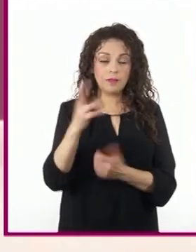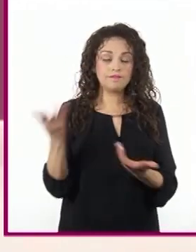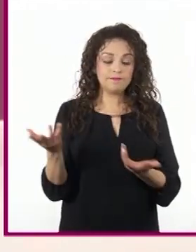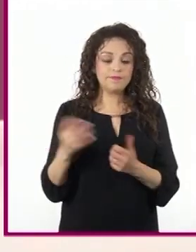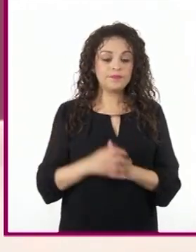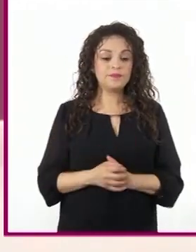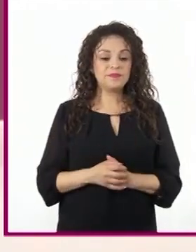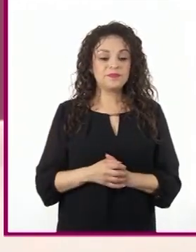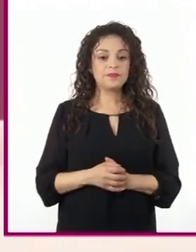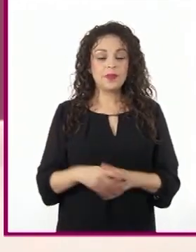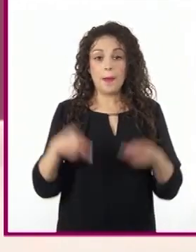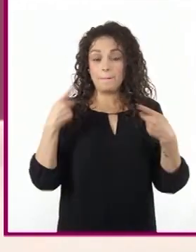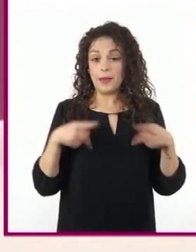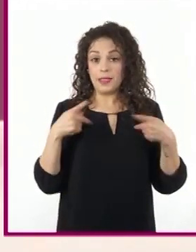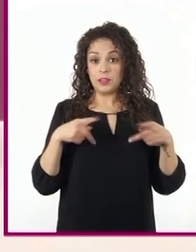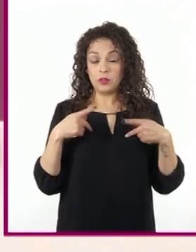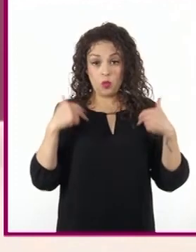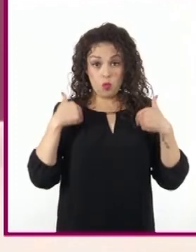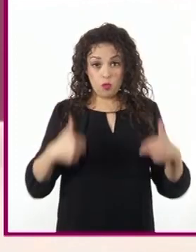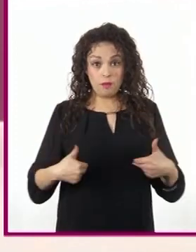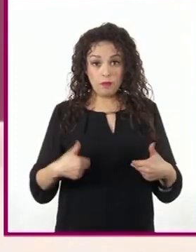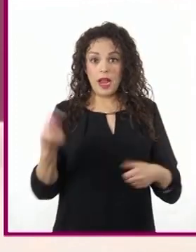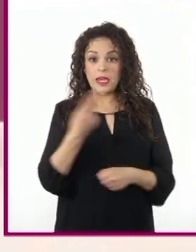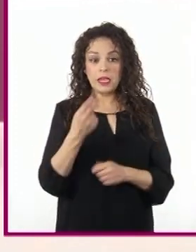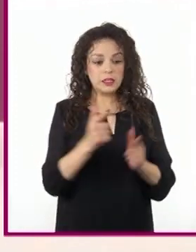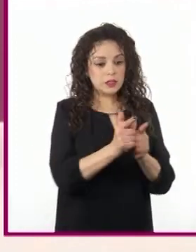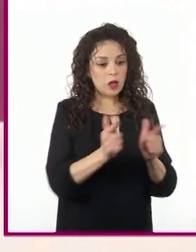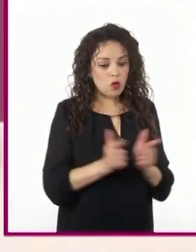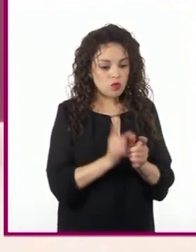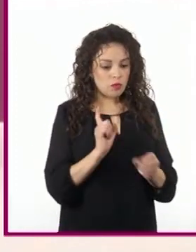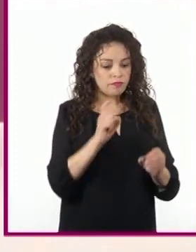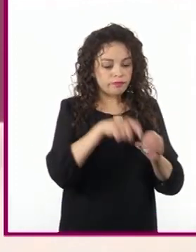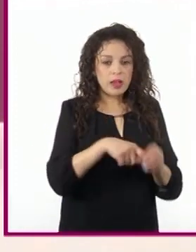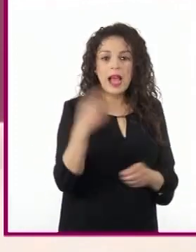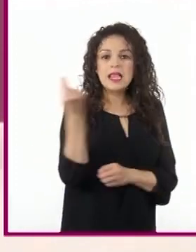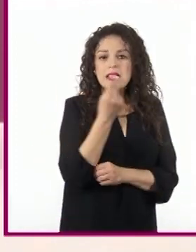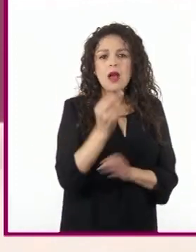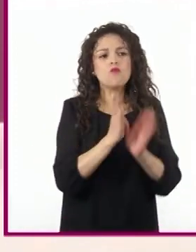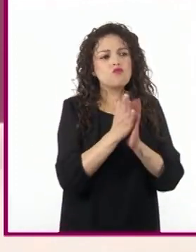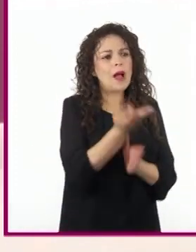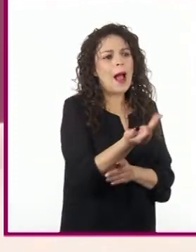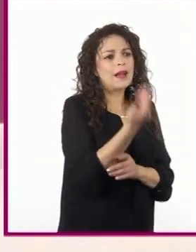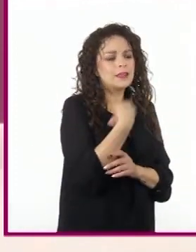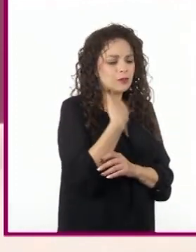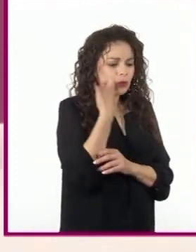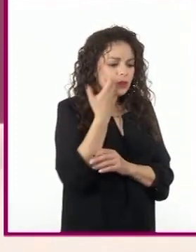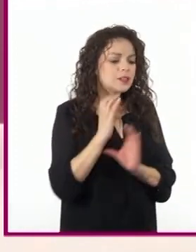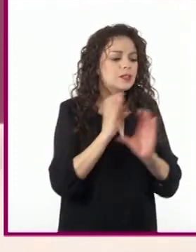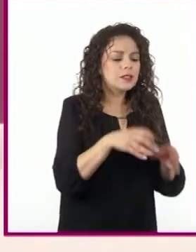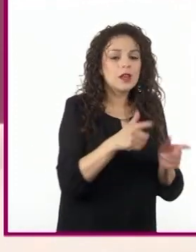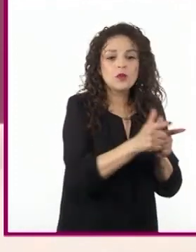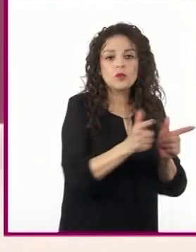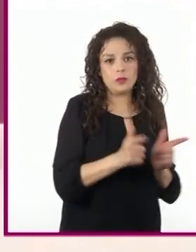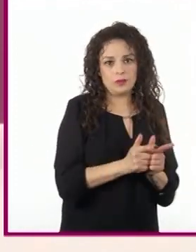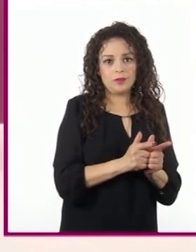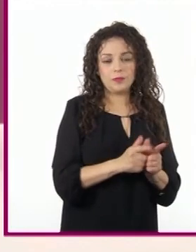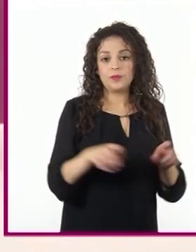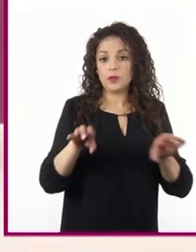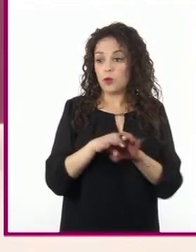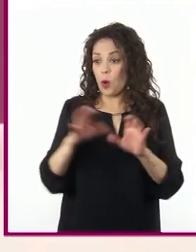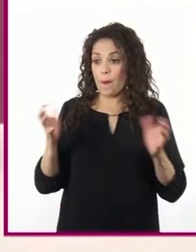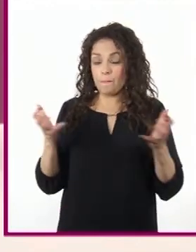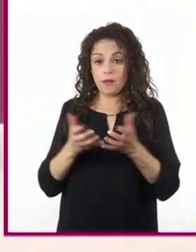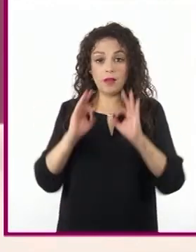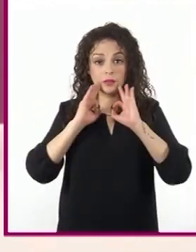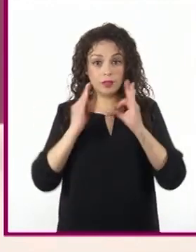y siente la necesidad de ser aceptado. A los grupos que conforma y en que se desenvuelve se les llama